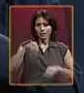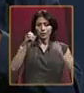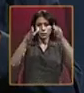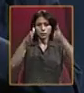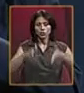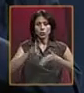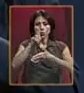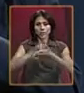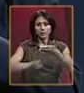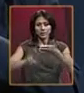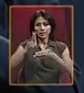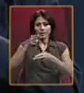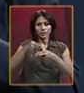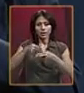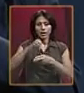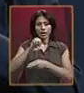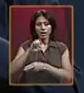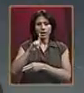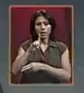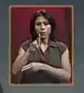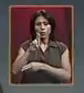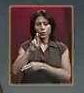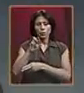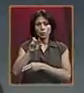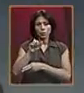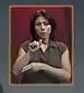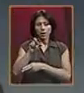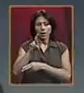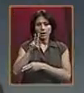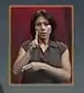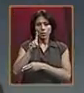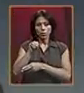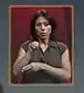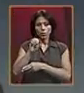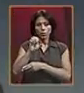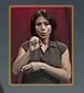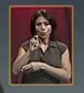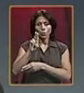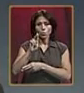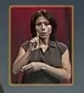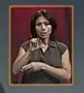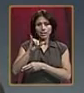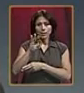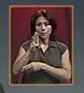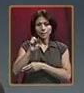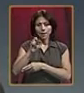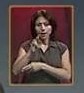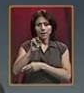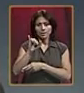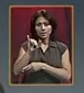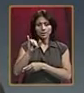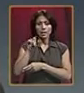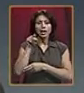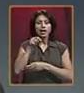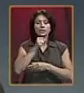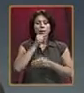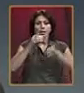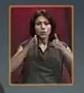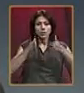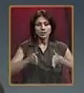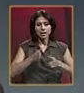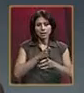universitario Eduardo Olivarri, quien además es periodista de profesión y fue